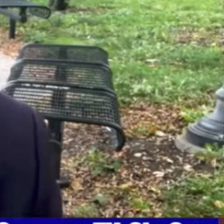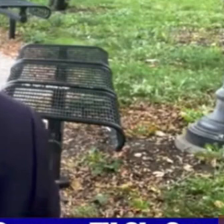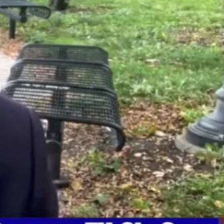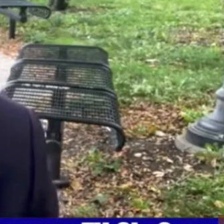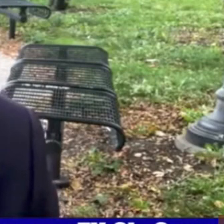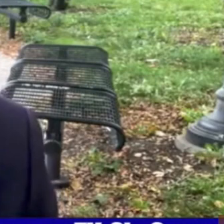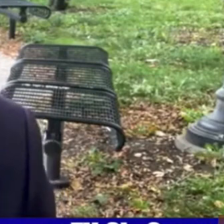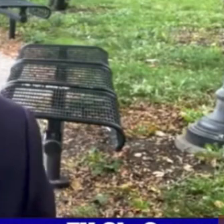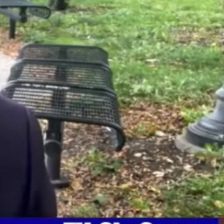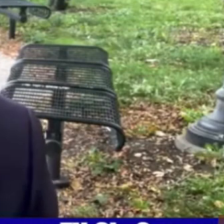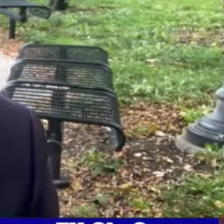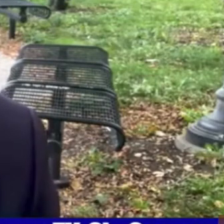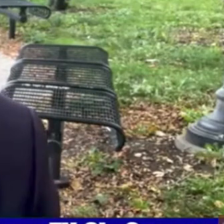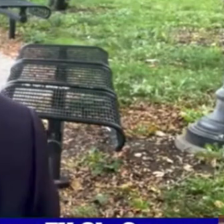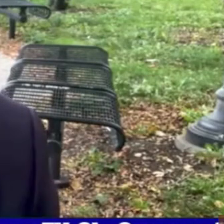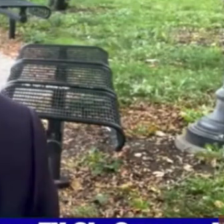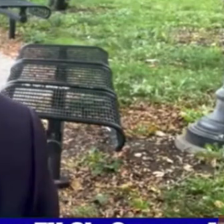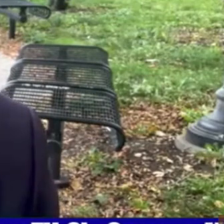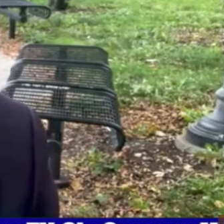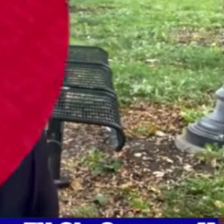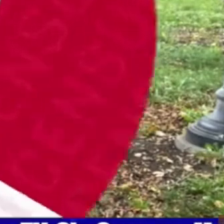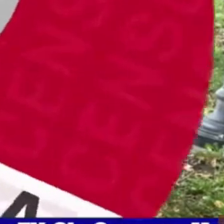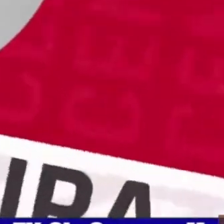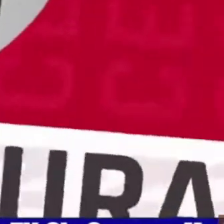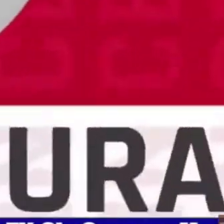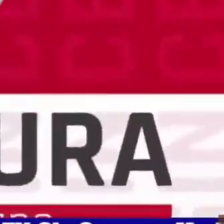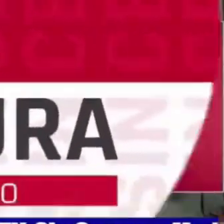muchos también desde los medios de comunicación.